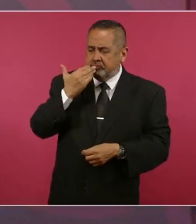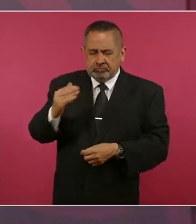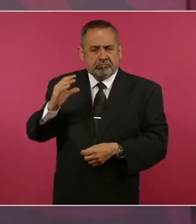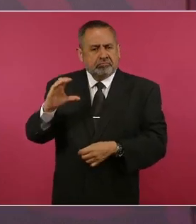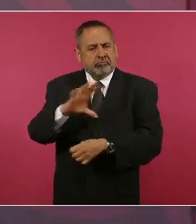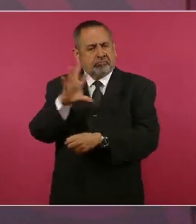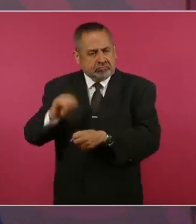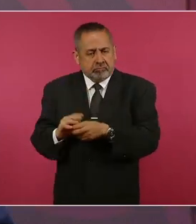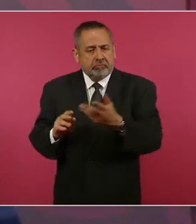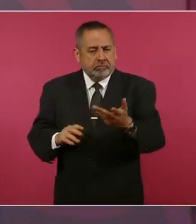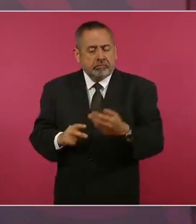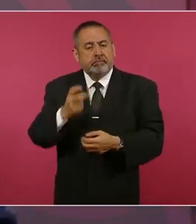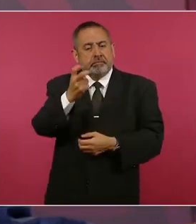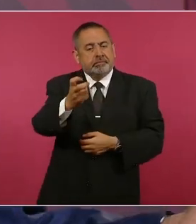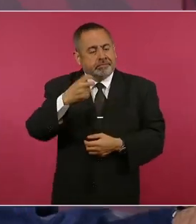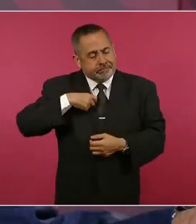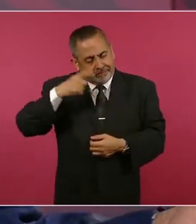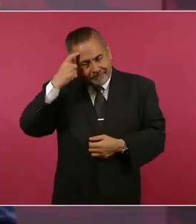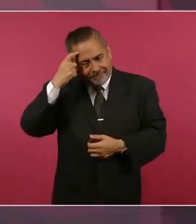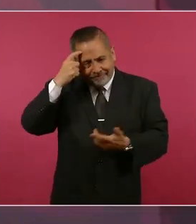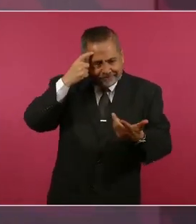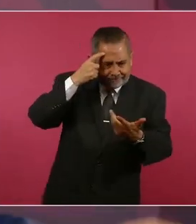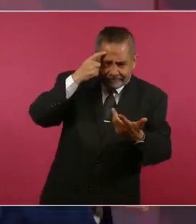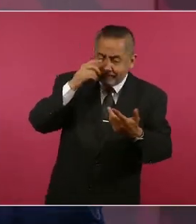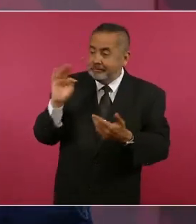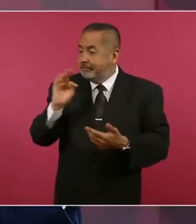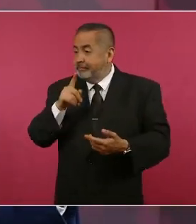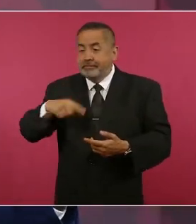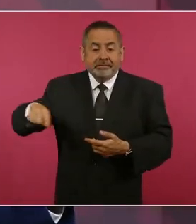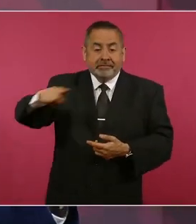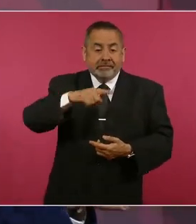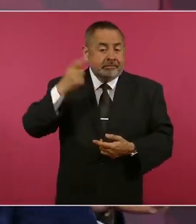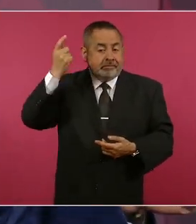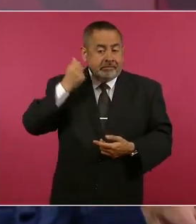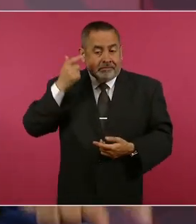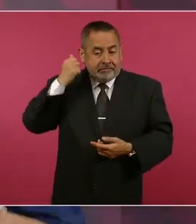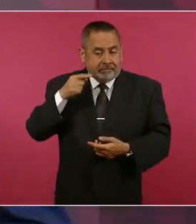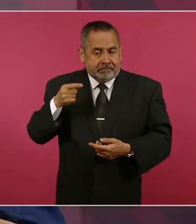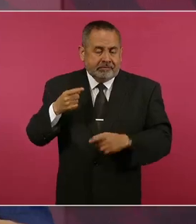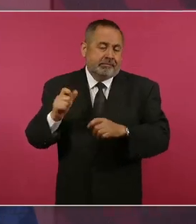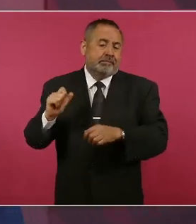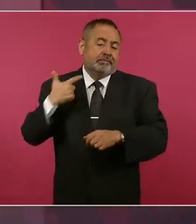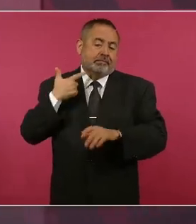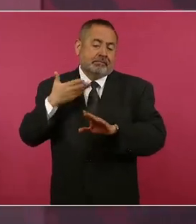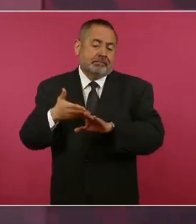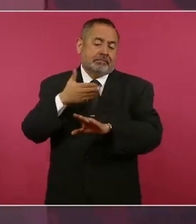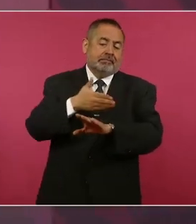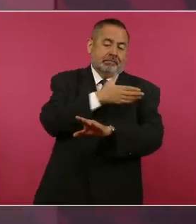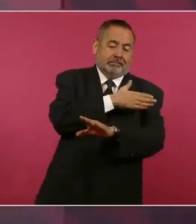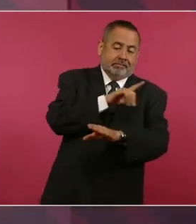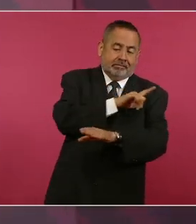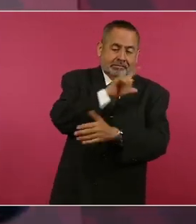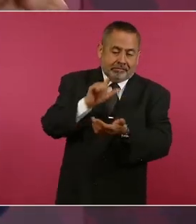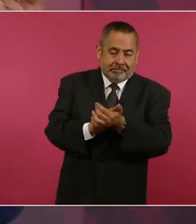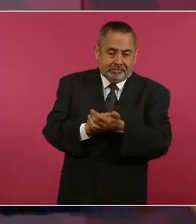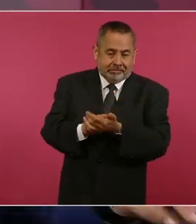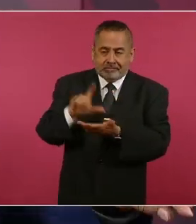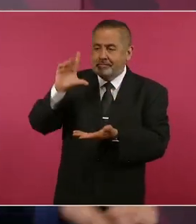solidario a quien se jubile con esa ley, con